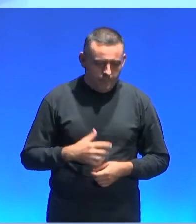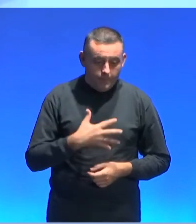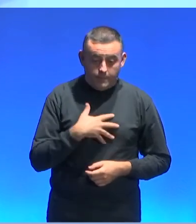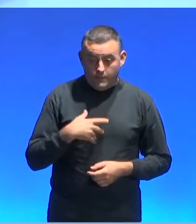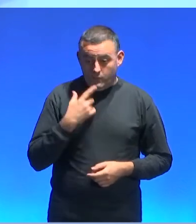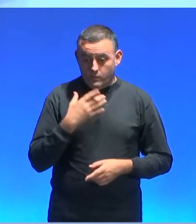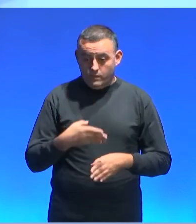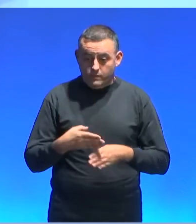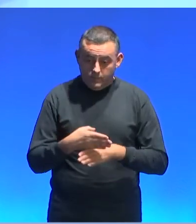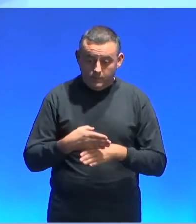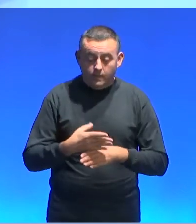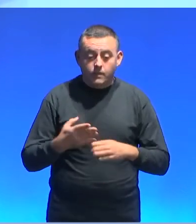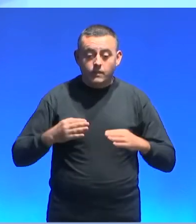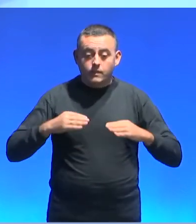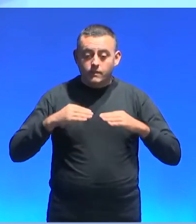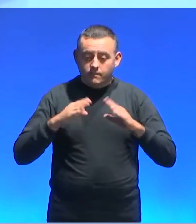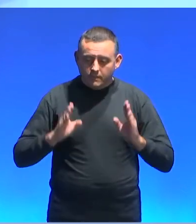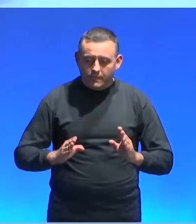en los árboles,